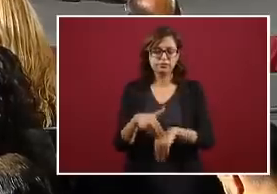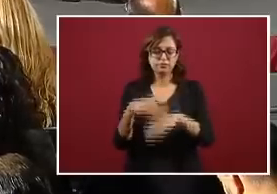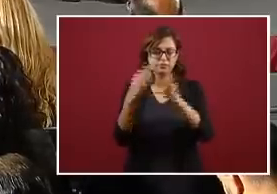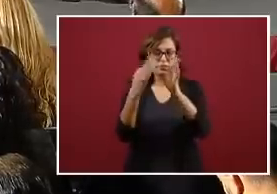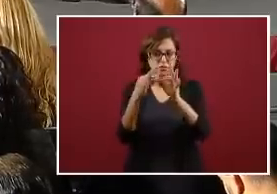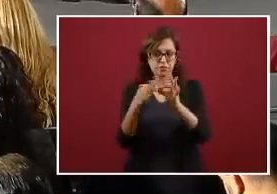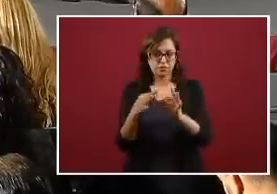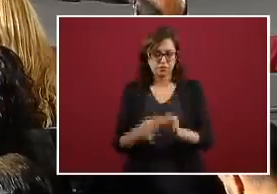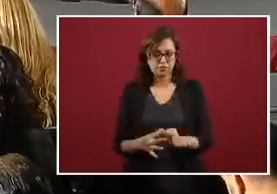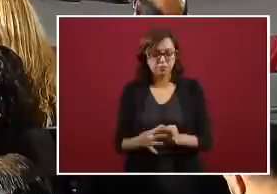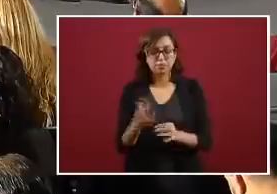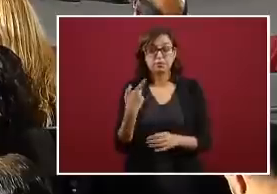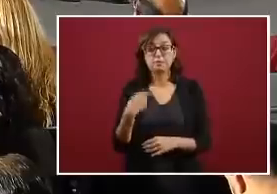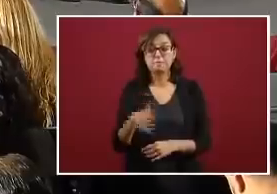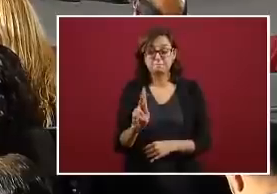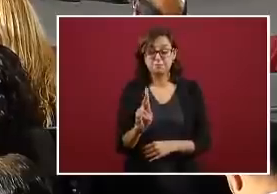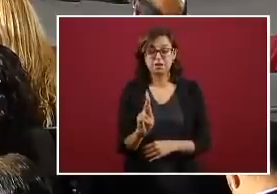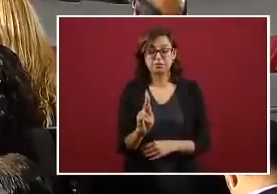embargo,